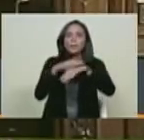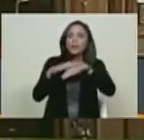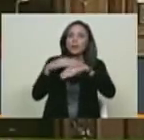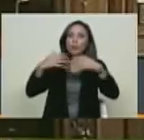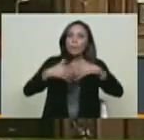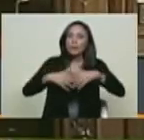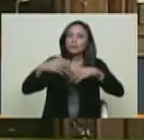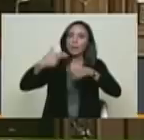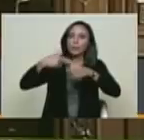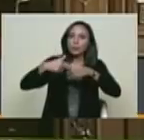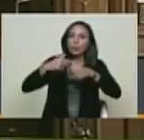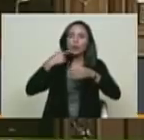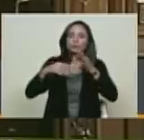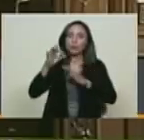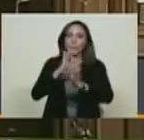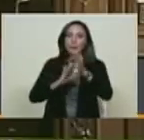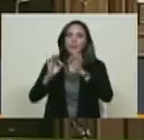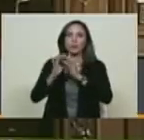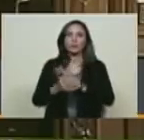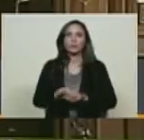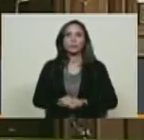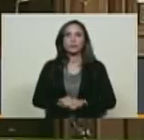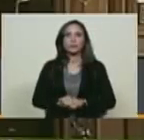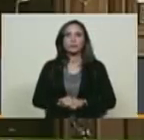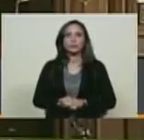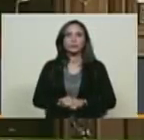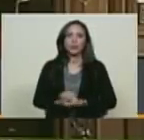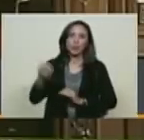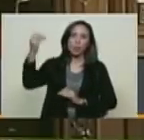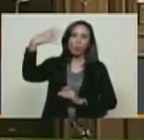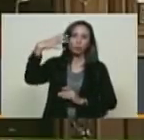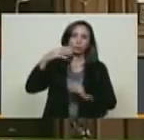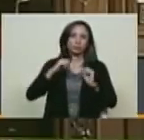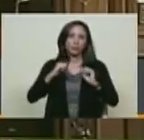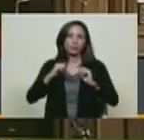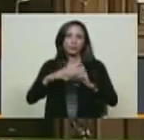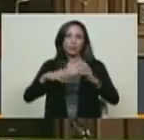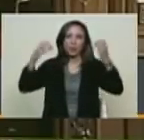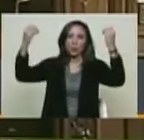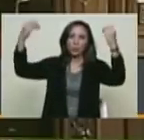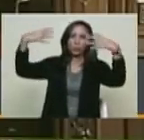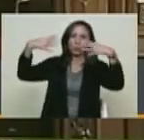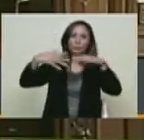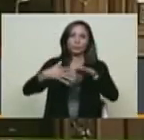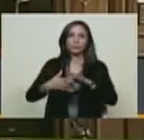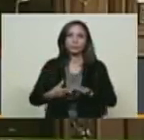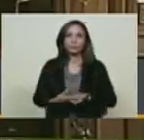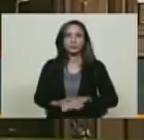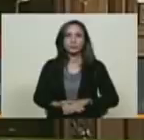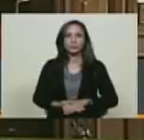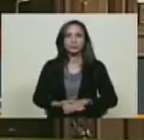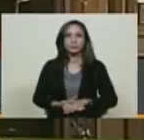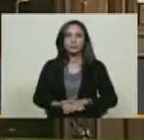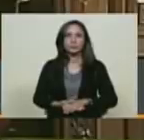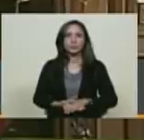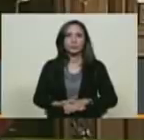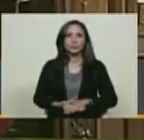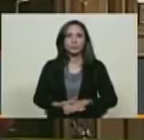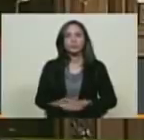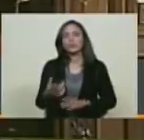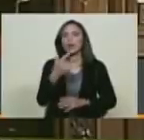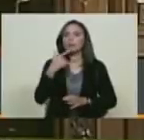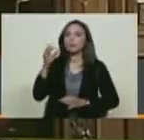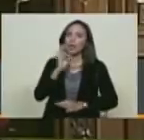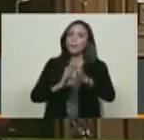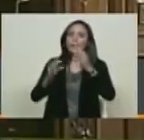nos dijera, se prendió tremenda luz ahorita aquí. ¿Ah? Mira, cuando la palabra es cierta, nos dijera resultados